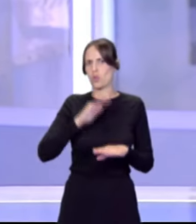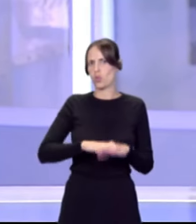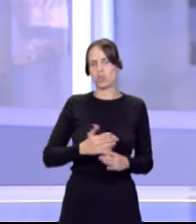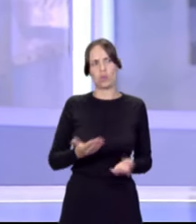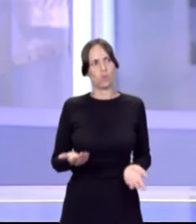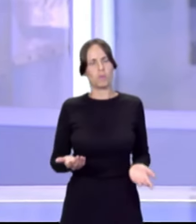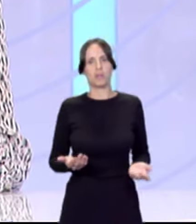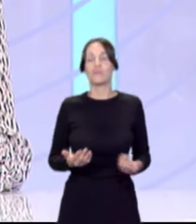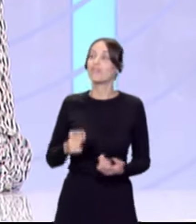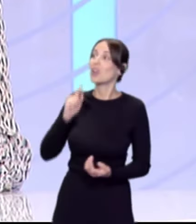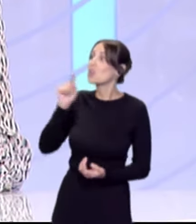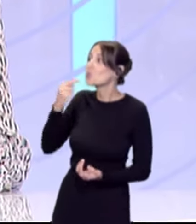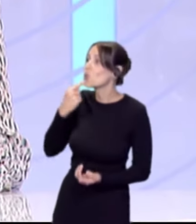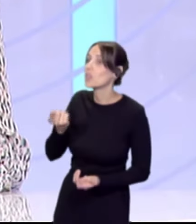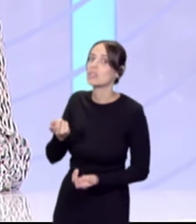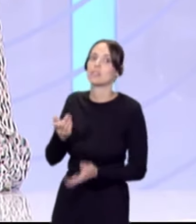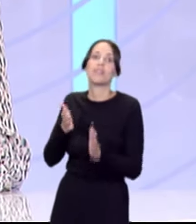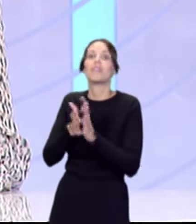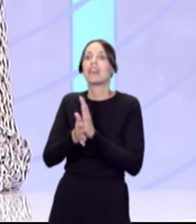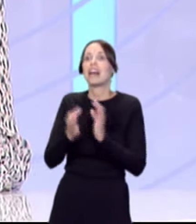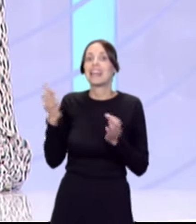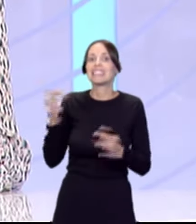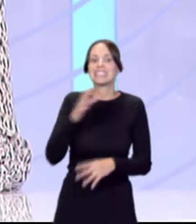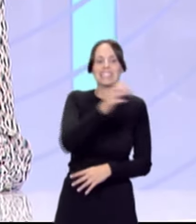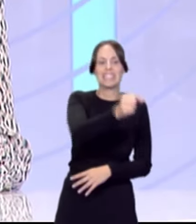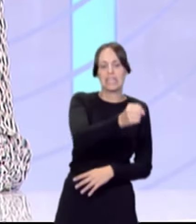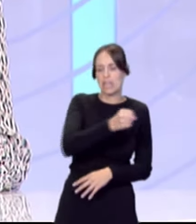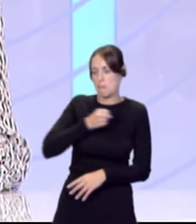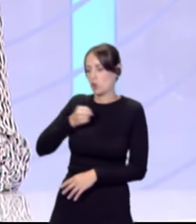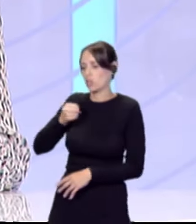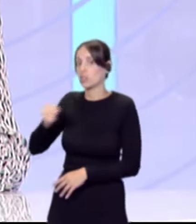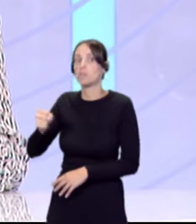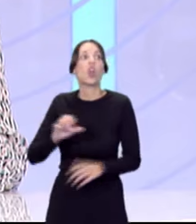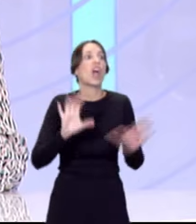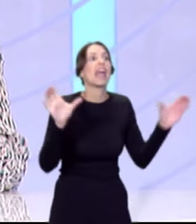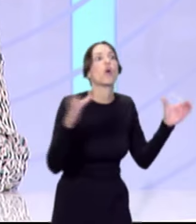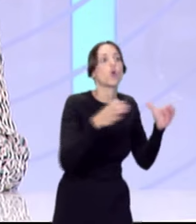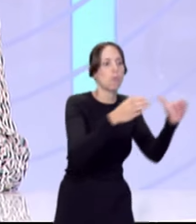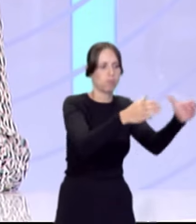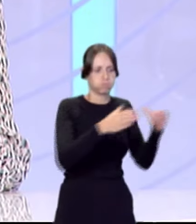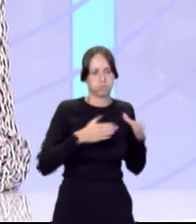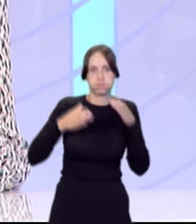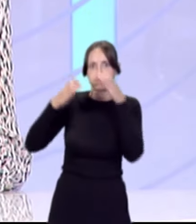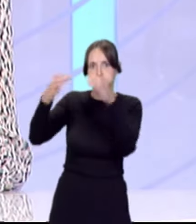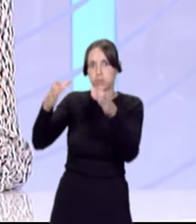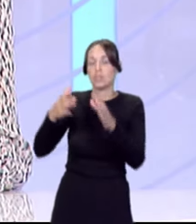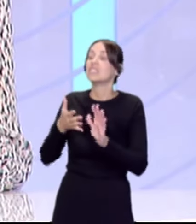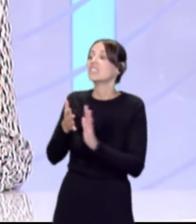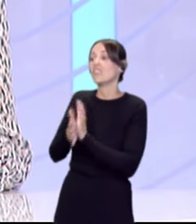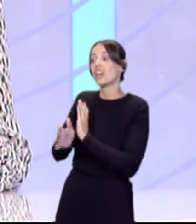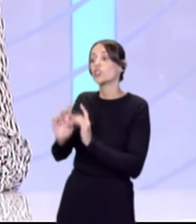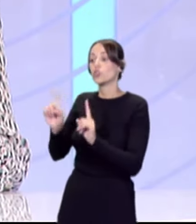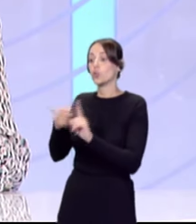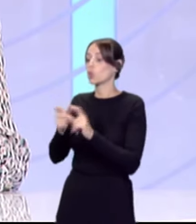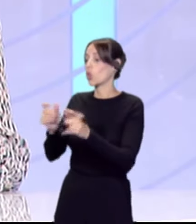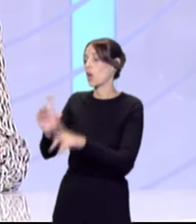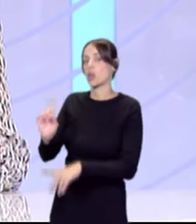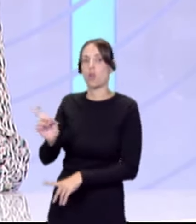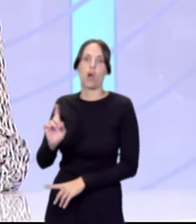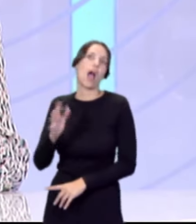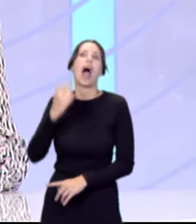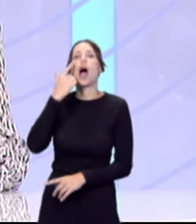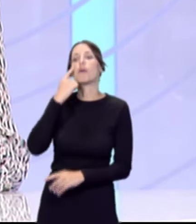que tú lo estás diciendo, son deportaciones, es decir, no es vamos a darles una solución a estos migrantes, no es vamos a ver cómo trabajamos